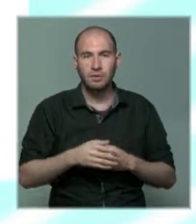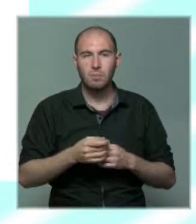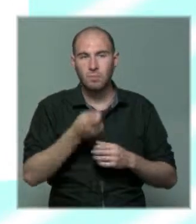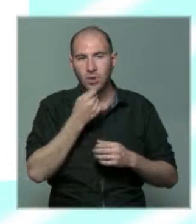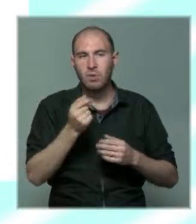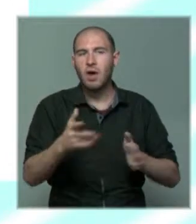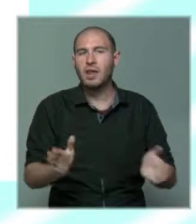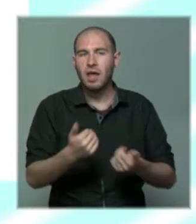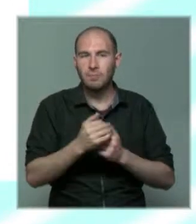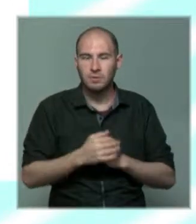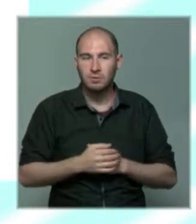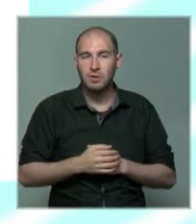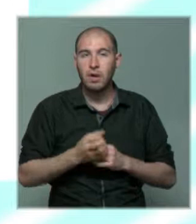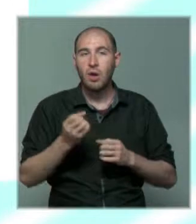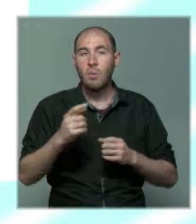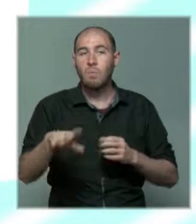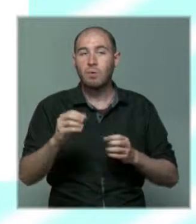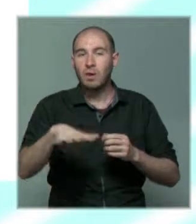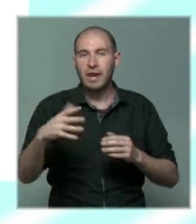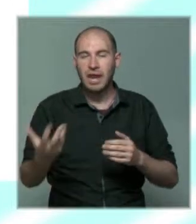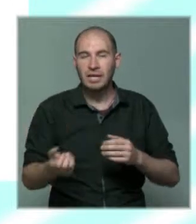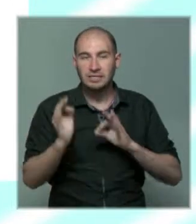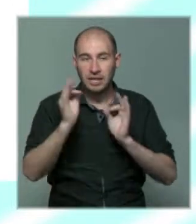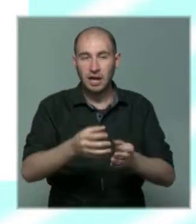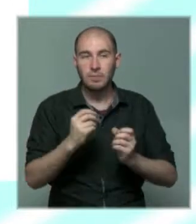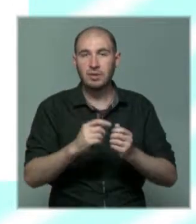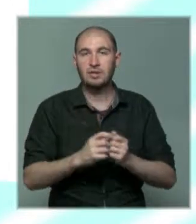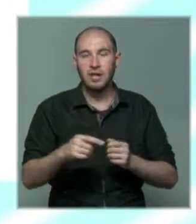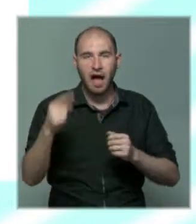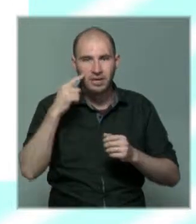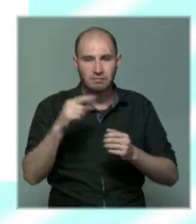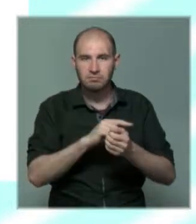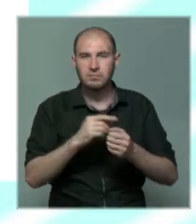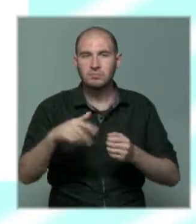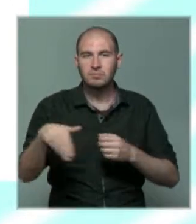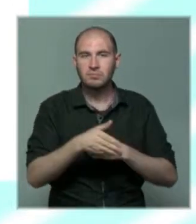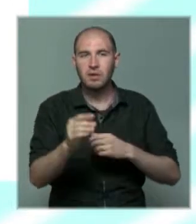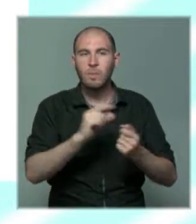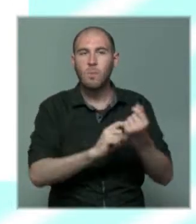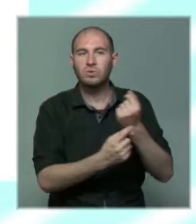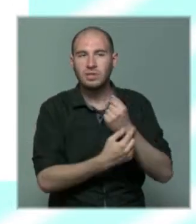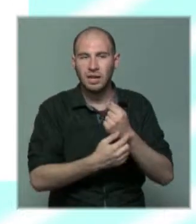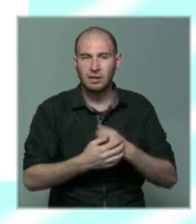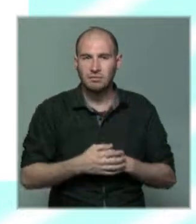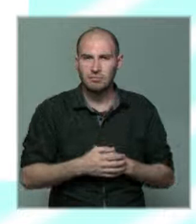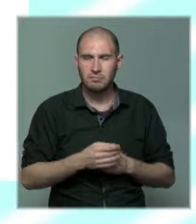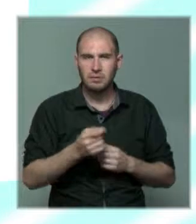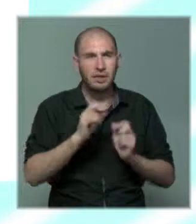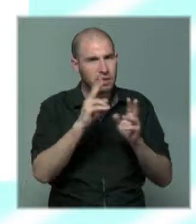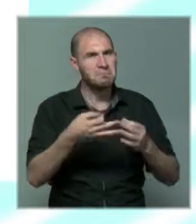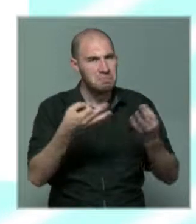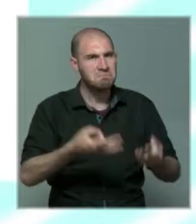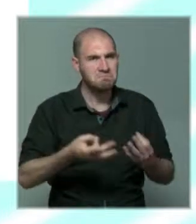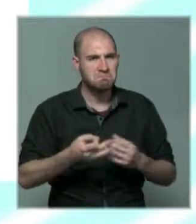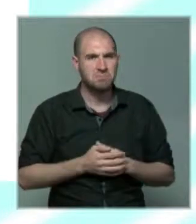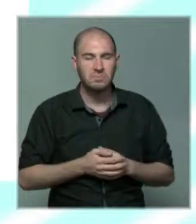casos o llegar más rápido al lugar por trazabilidad de la pulsera electrónica. Ah, buen tema que también